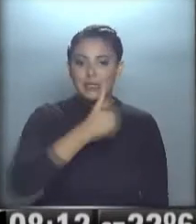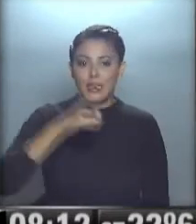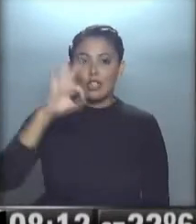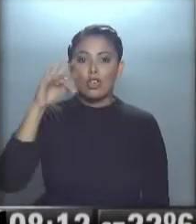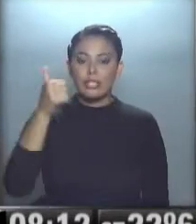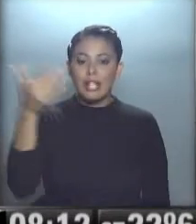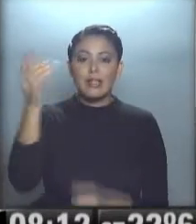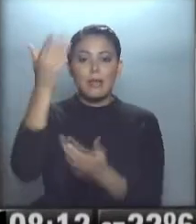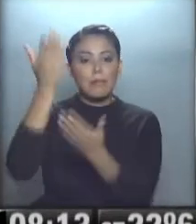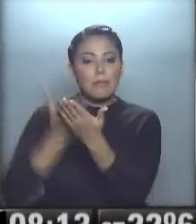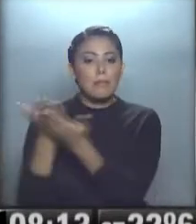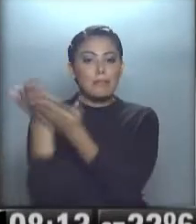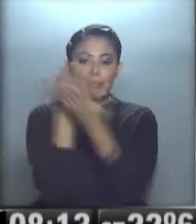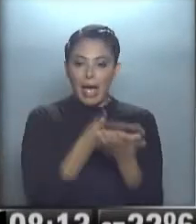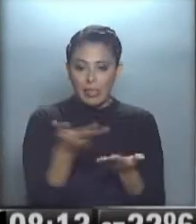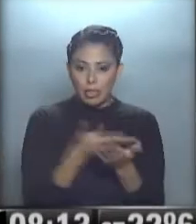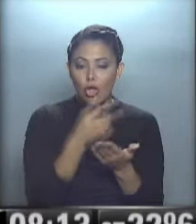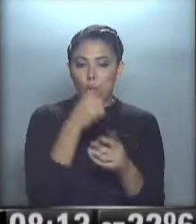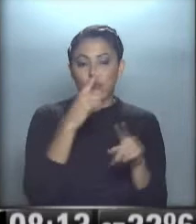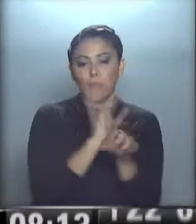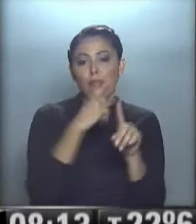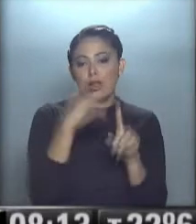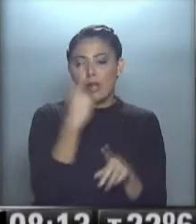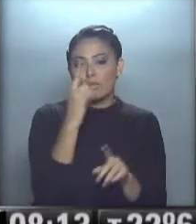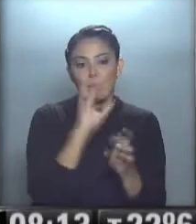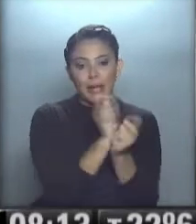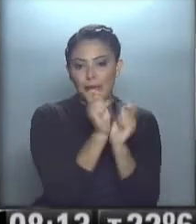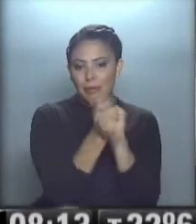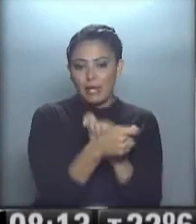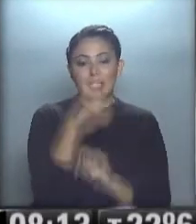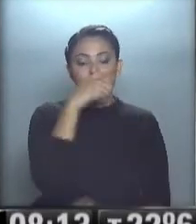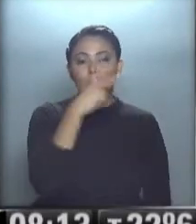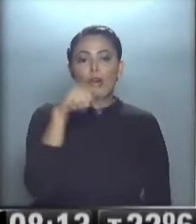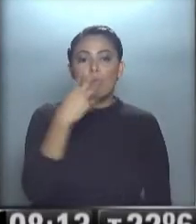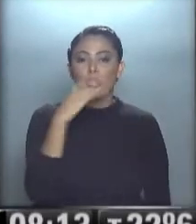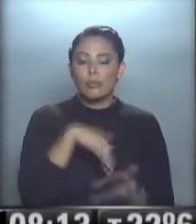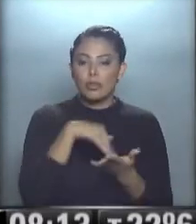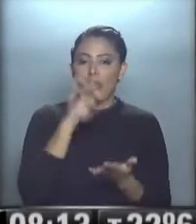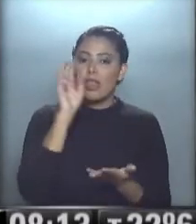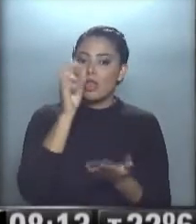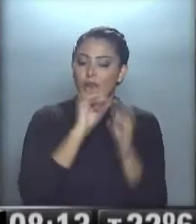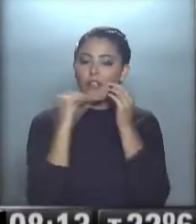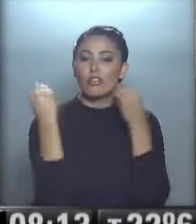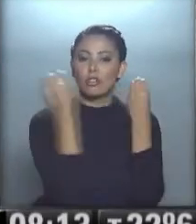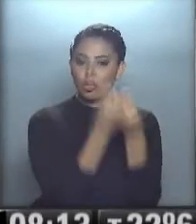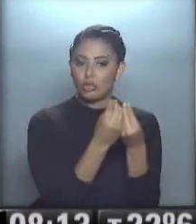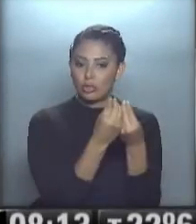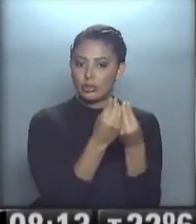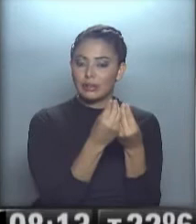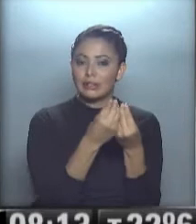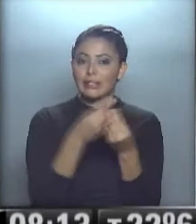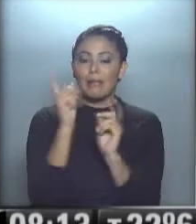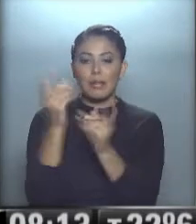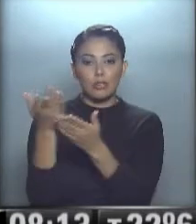149.606 solicitudes. Es por segundo, por lo tanto va variando. 72,4 millones de dólares es el monto total